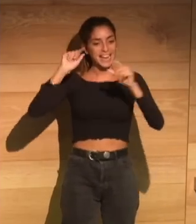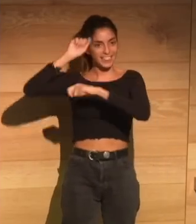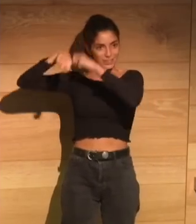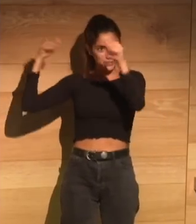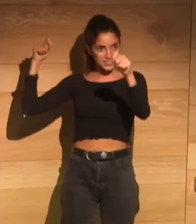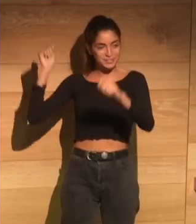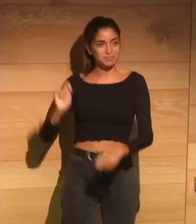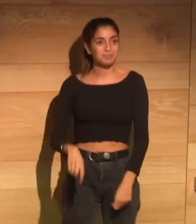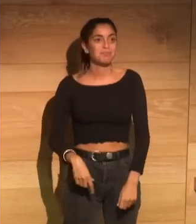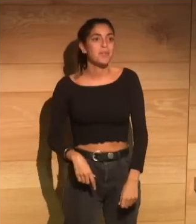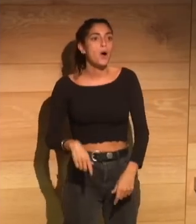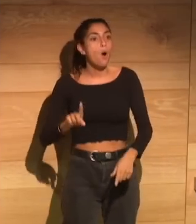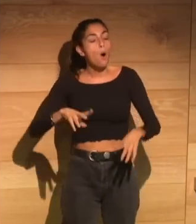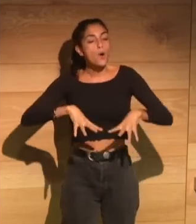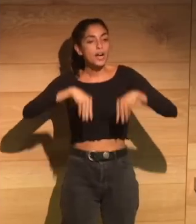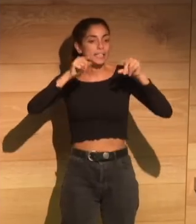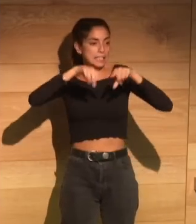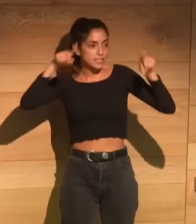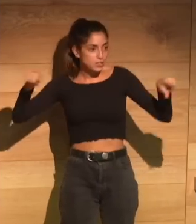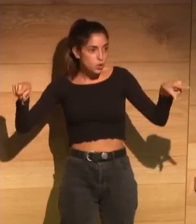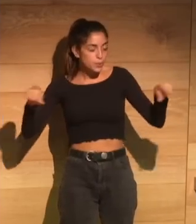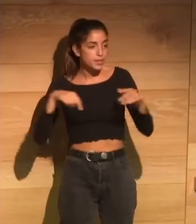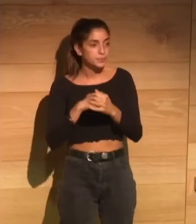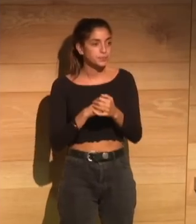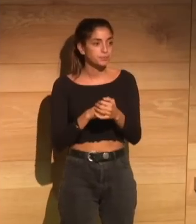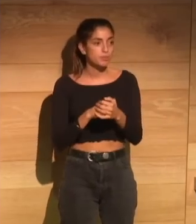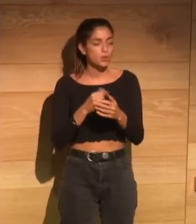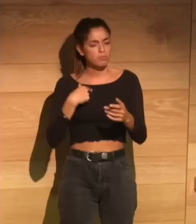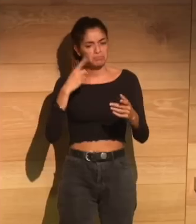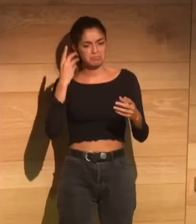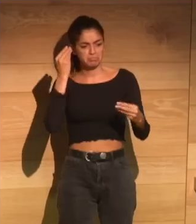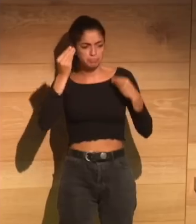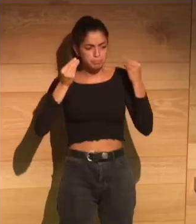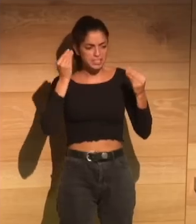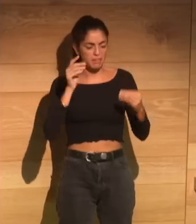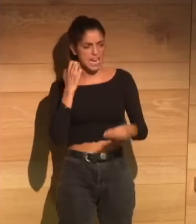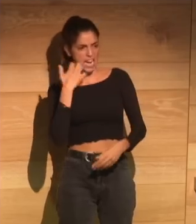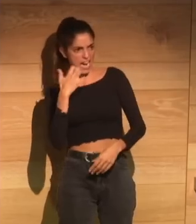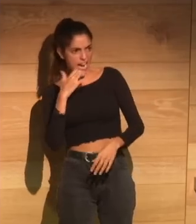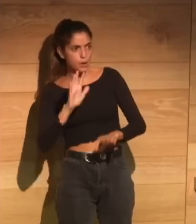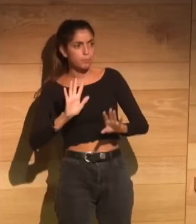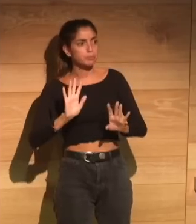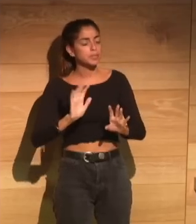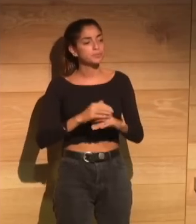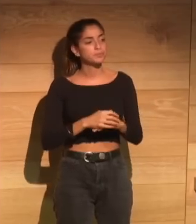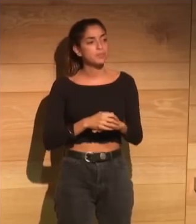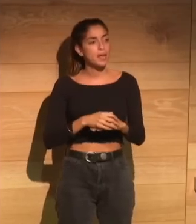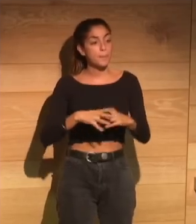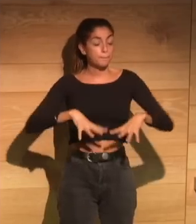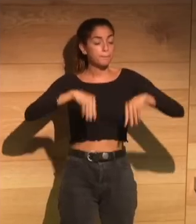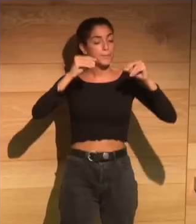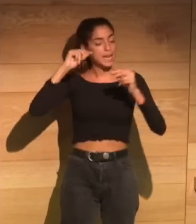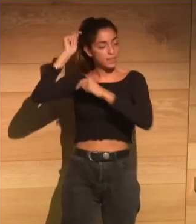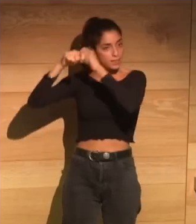Arturo. La Catedral de Segovia, el Pilar de... Ejemplo divergente, es que me ha extrañado, pero digo, bueno. El Pilar de Zaragoza. O lo que sea. Este es el